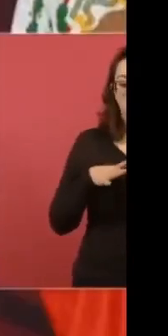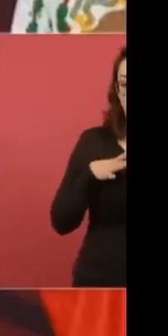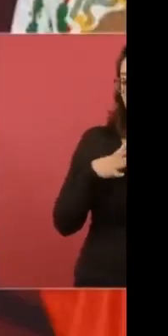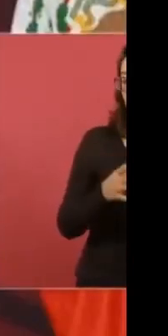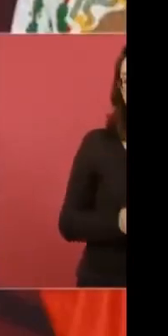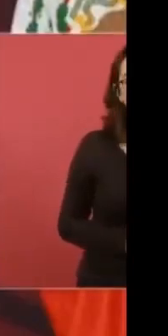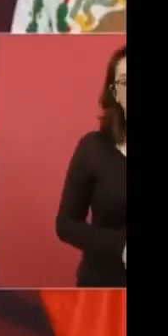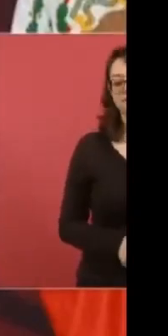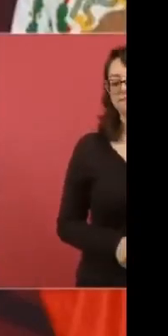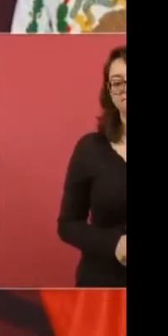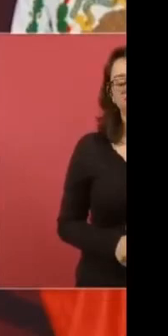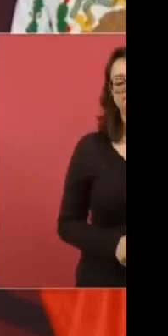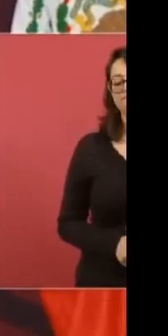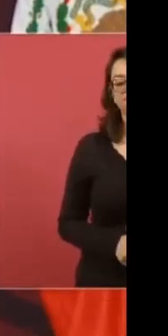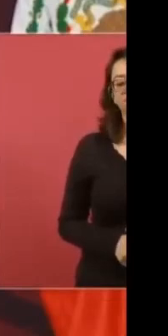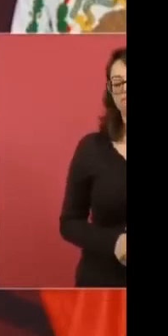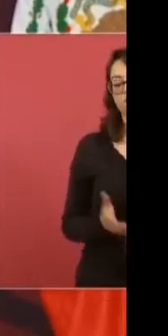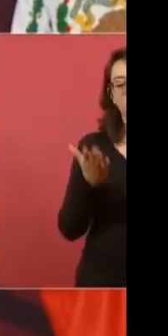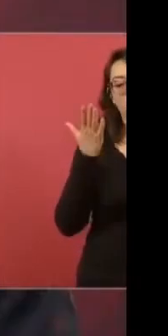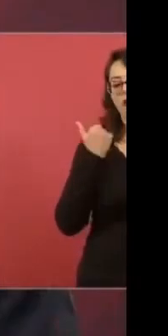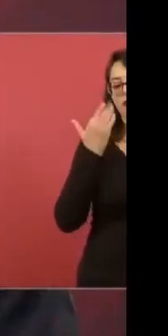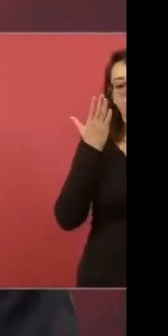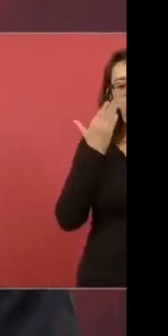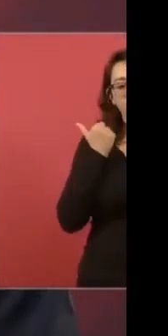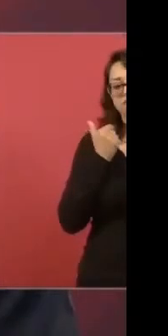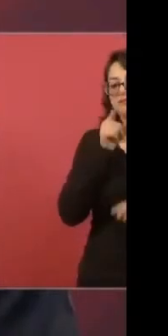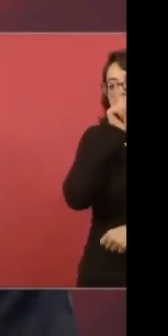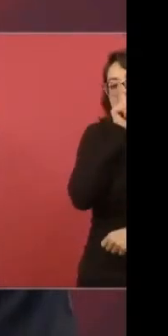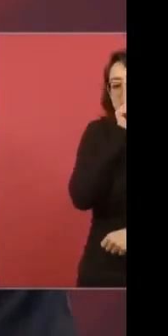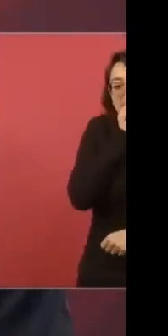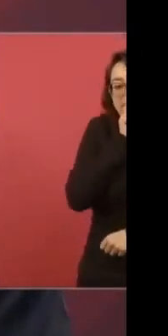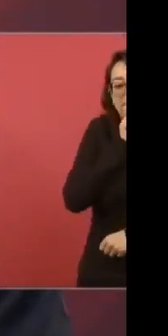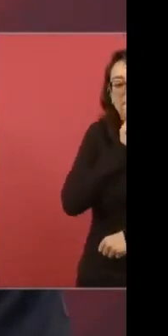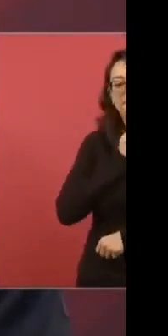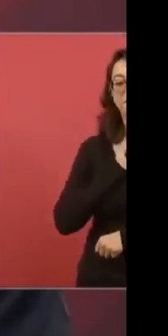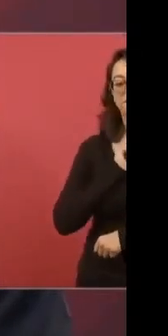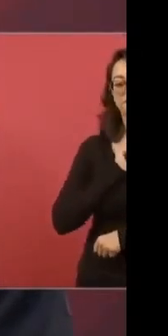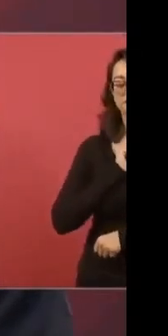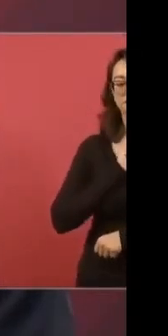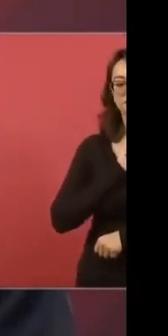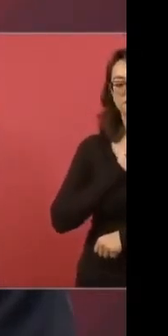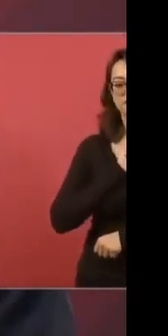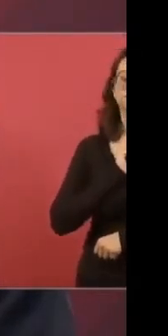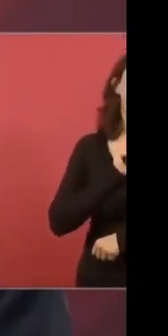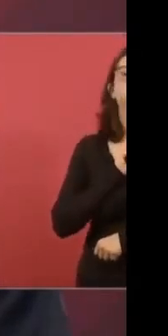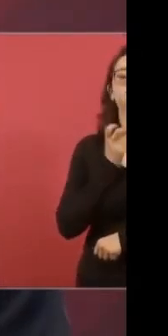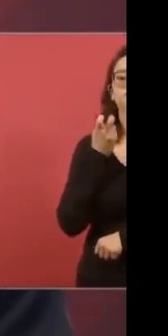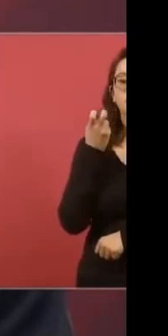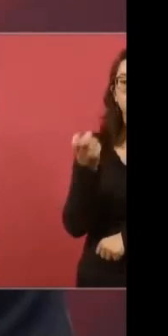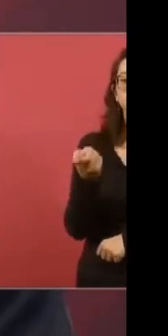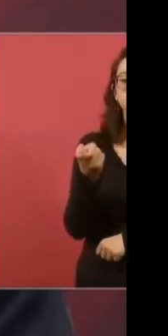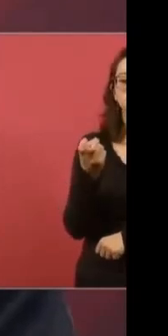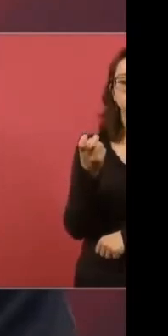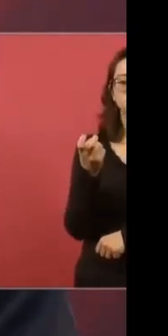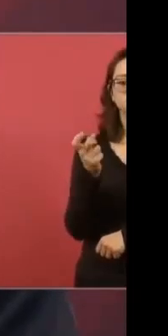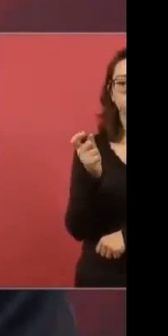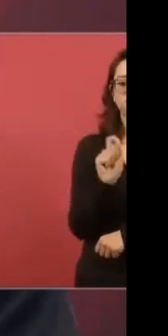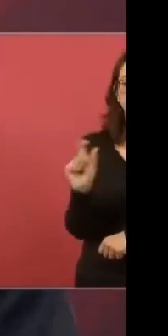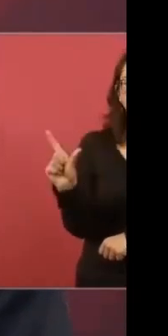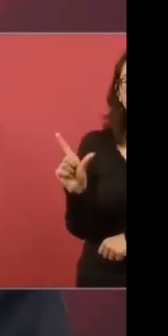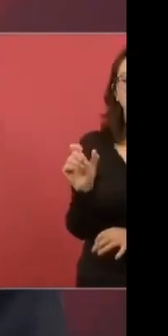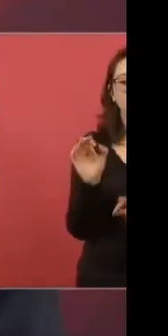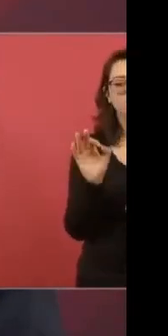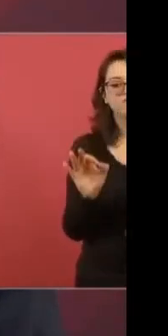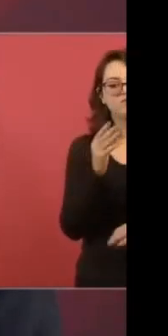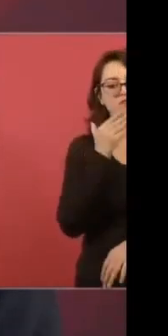es yéndose por la delincuencia organizada claro dice Ese es el mensaje real que debemos de estar cuidando